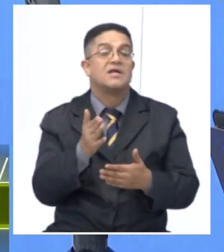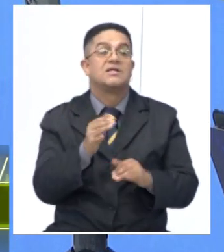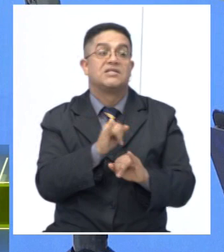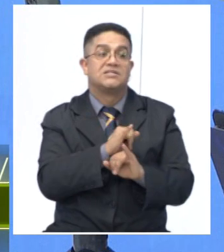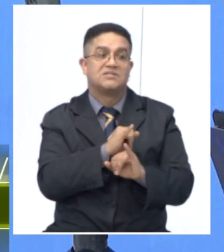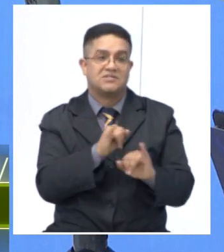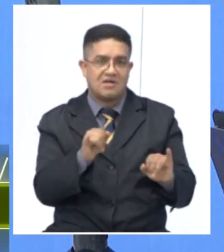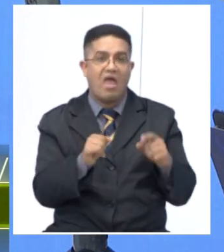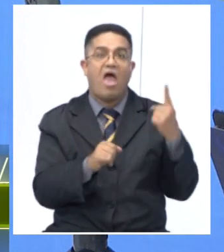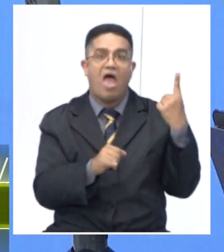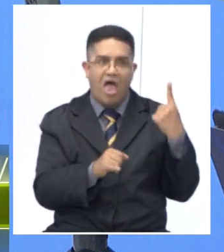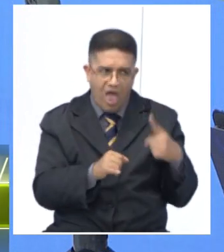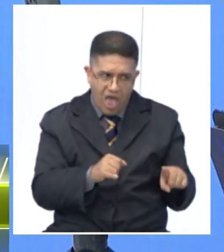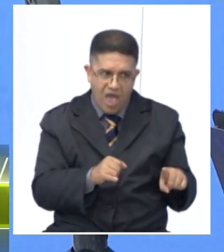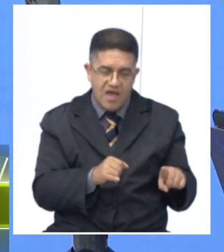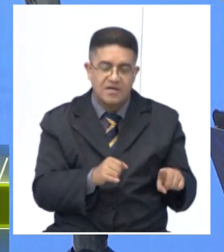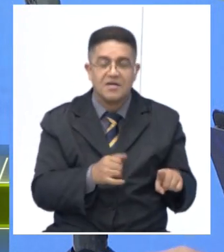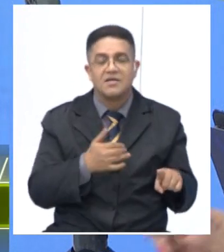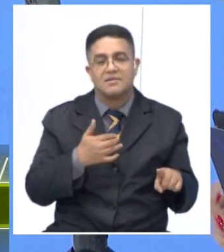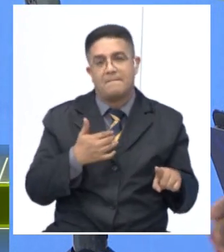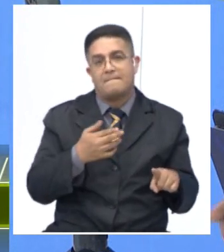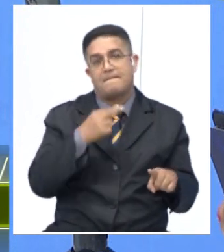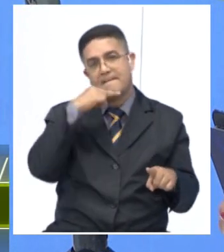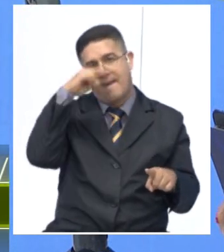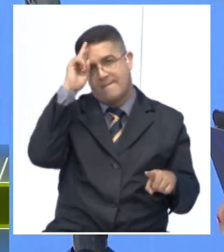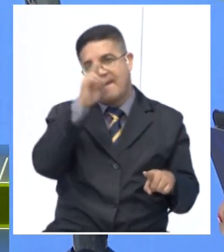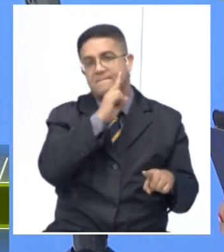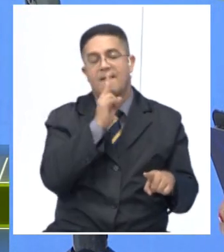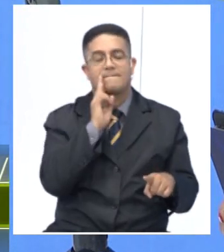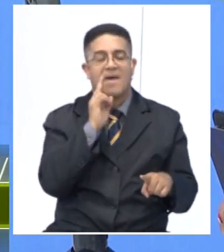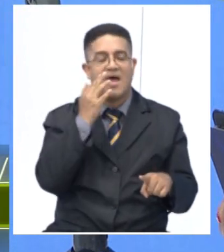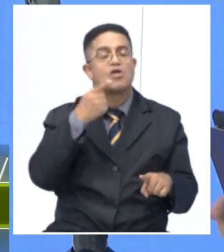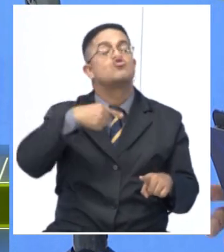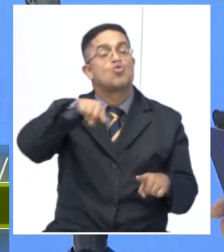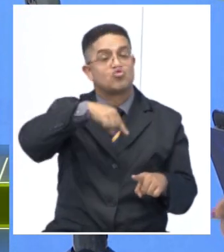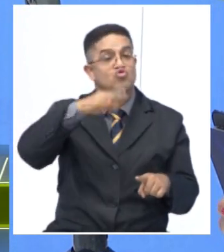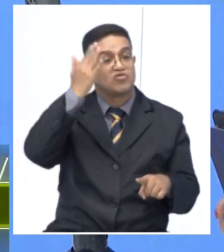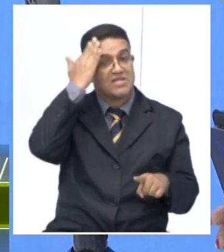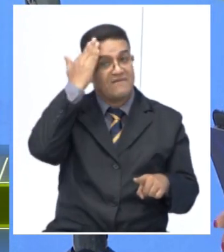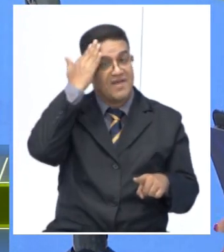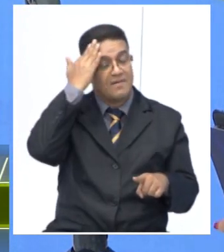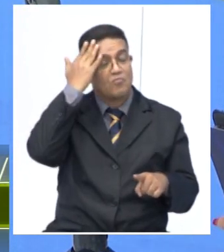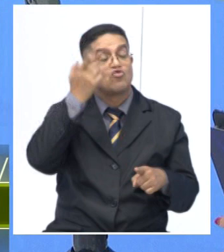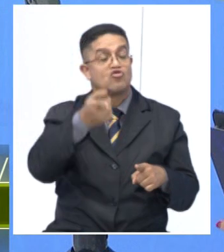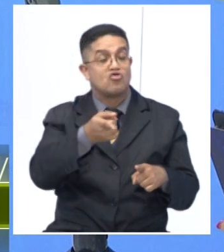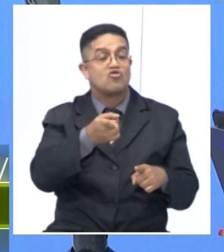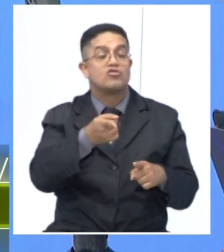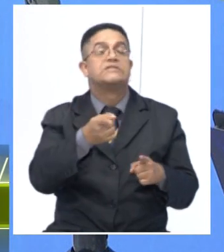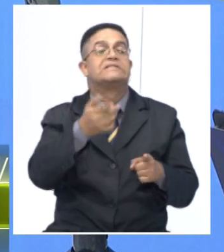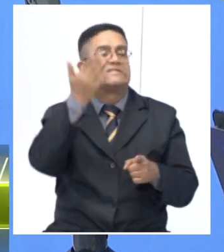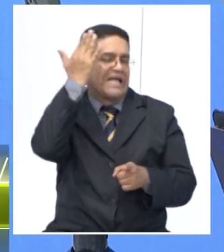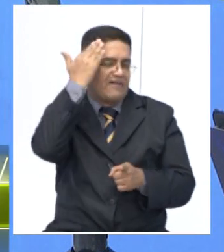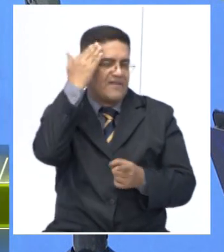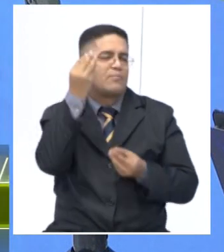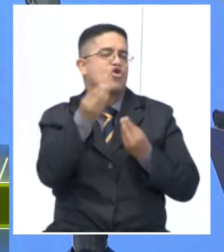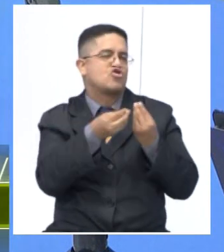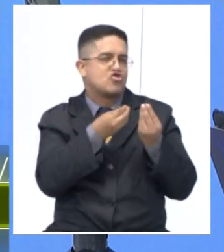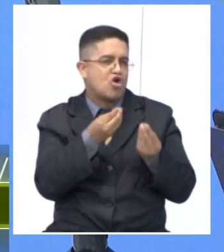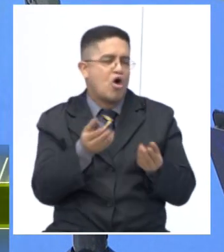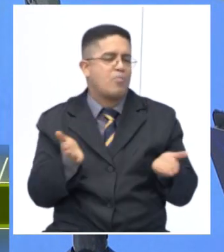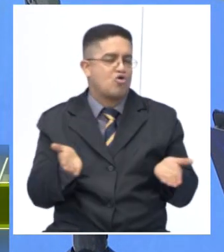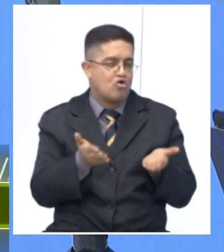este diagnóstico como madre, como padre, como familia, estamos preparados, ya vamos preparados a ese abordaje. Diferente cuando el